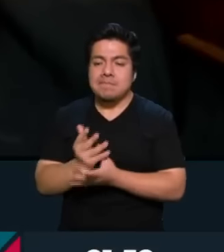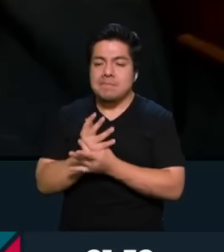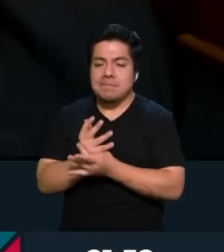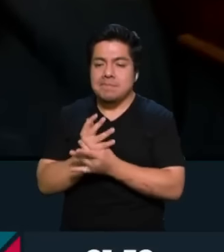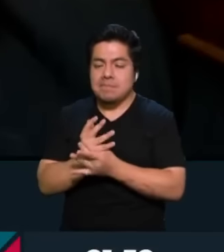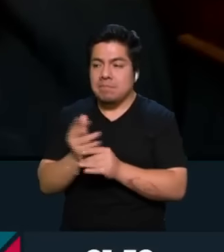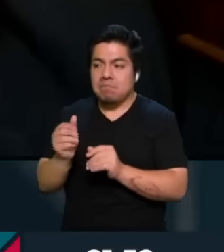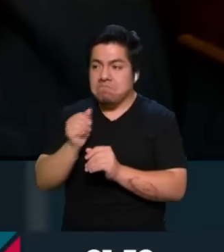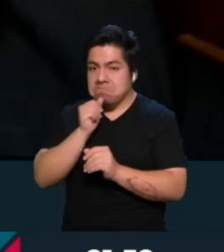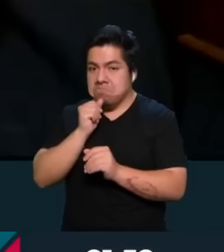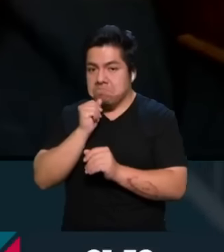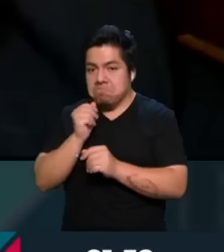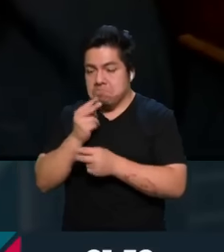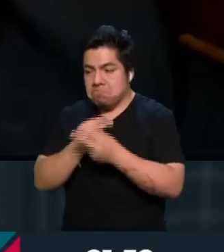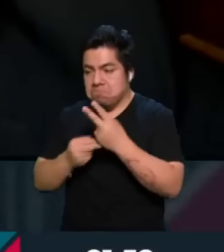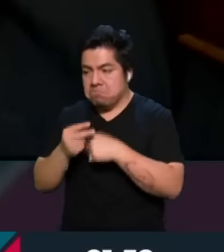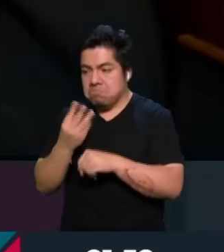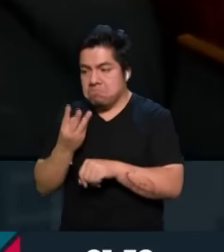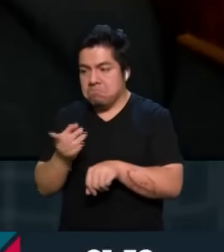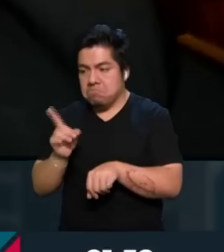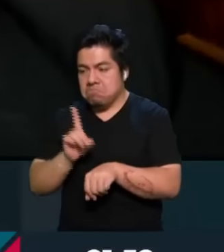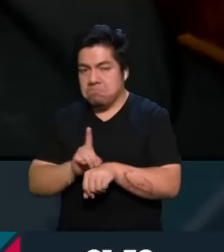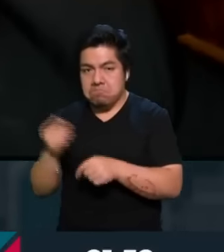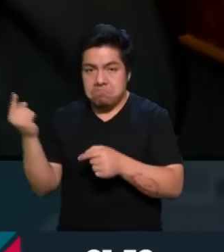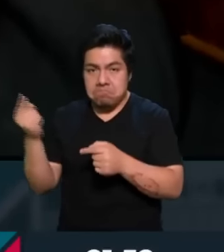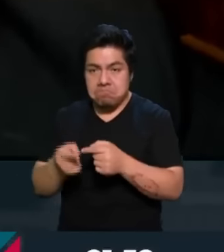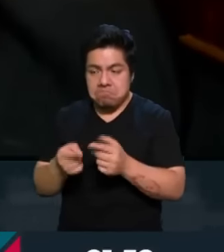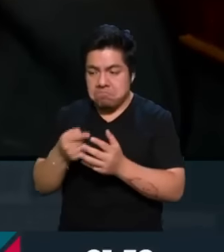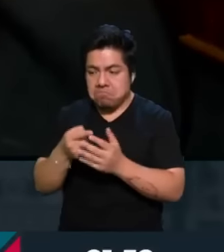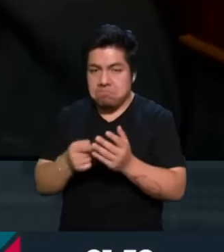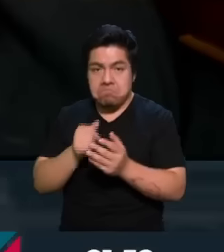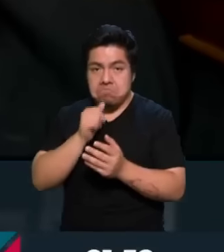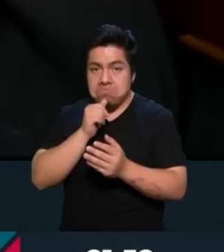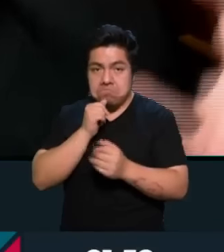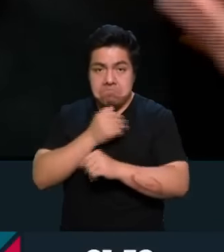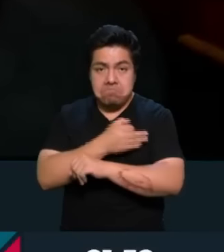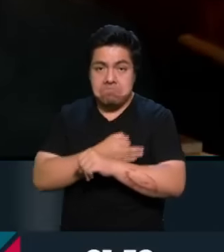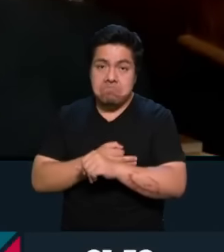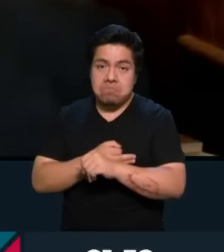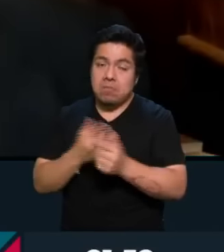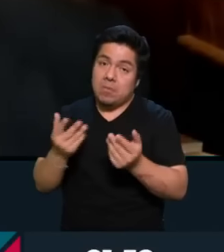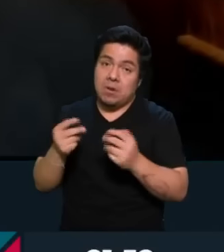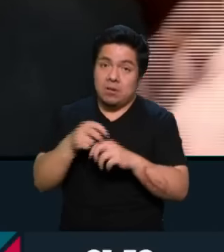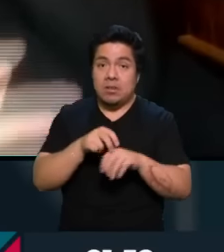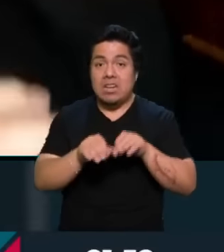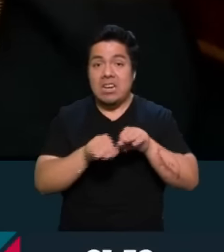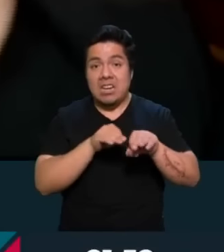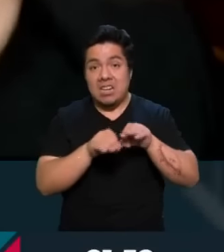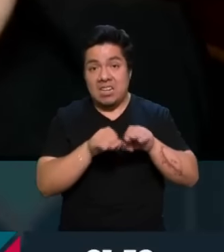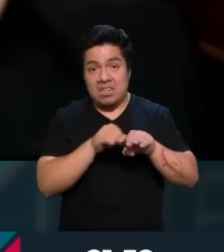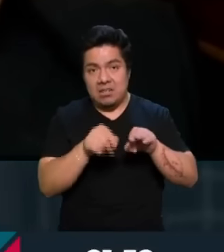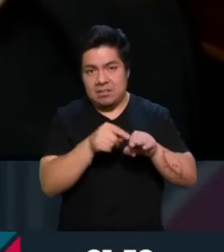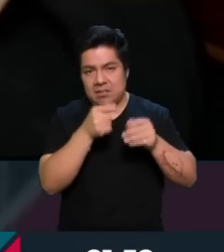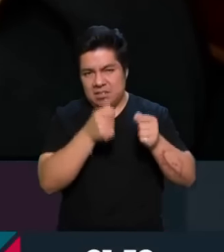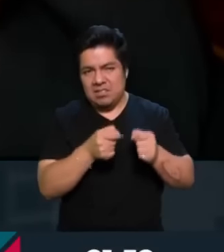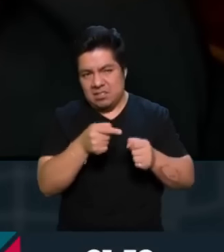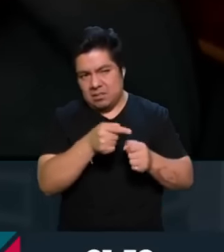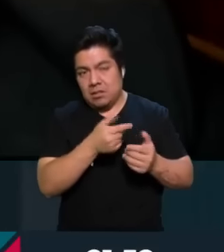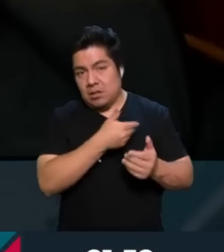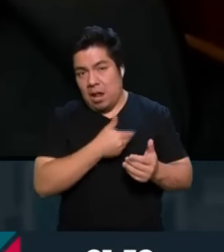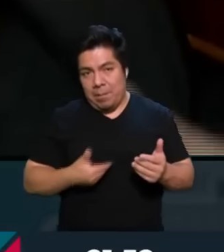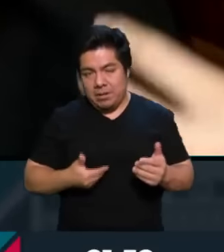que como no llegó en los TR días que le ordenaron pues entonces el Ministerio del trabajo que está sometido a la voluntad